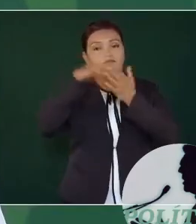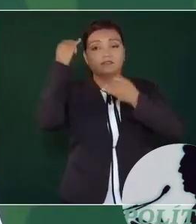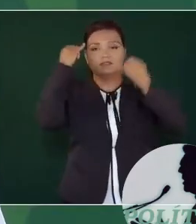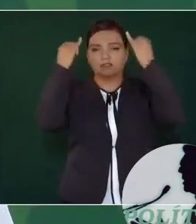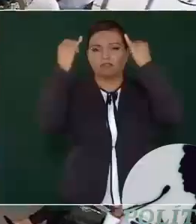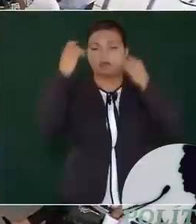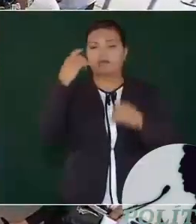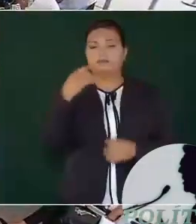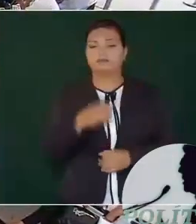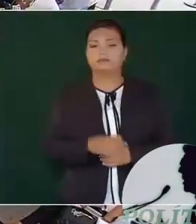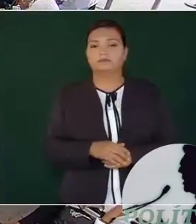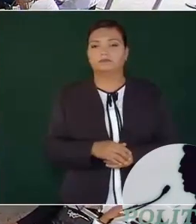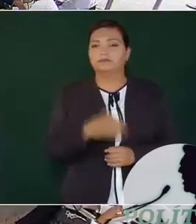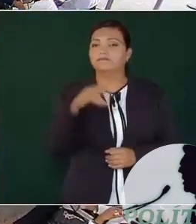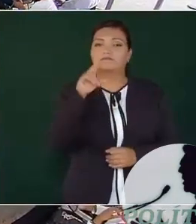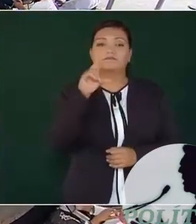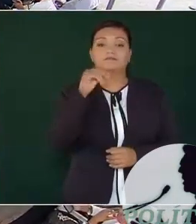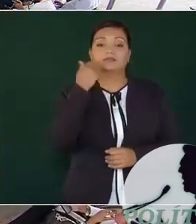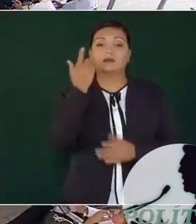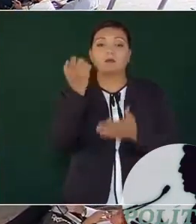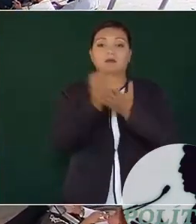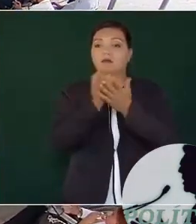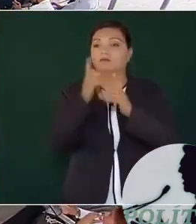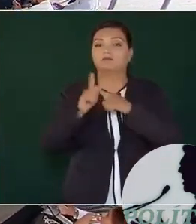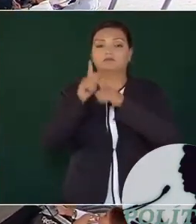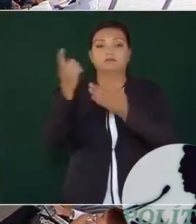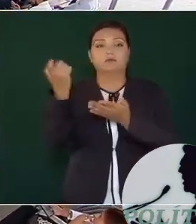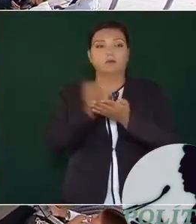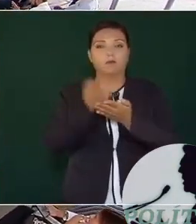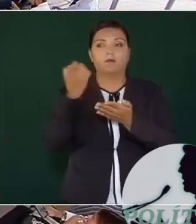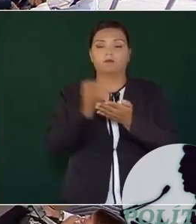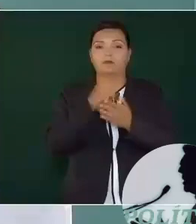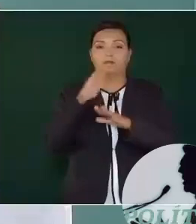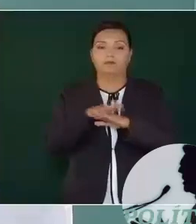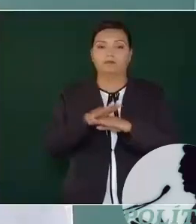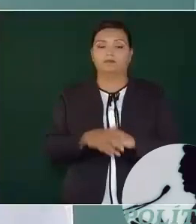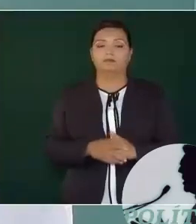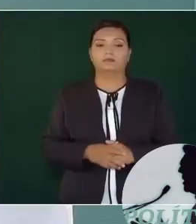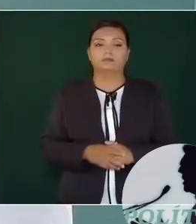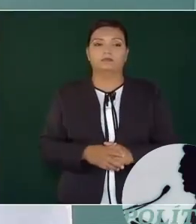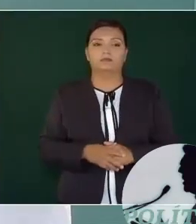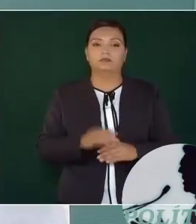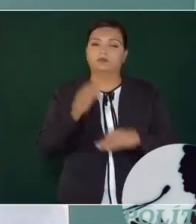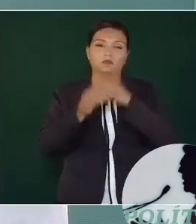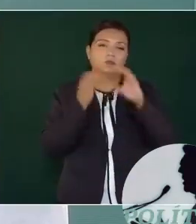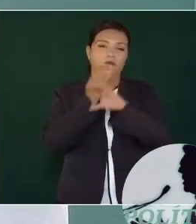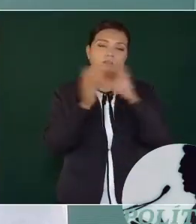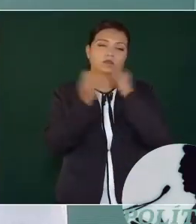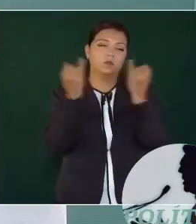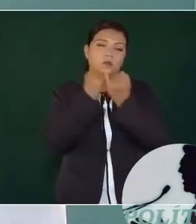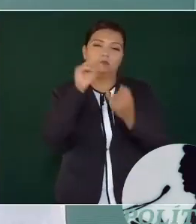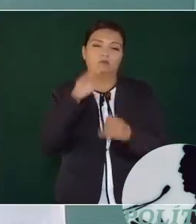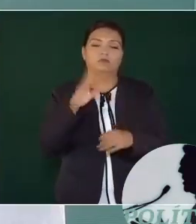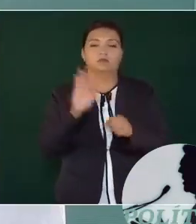y no dejan de cobrar. No es en todos los casos. Hay